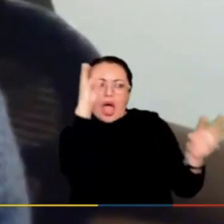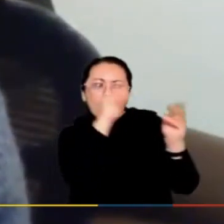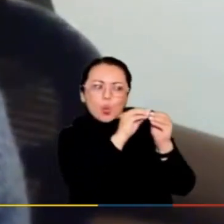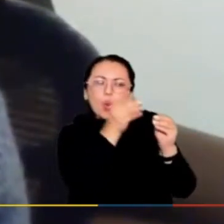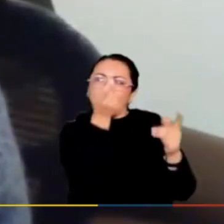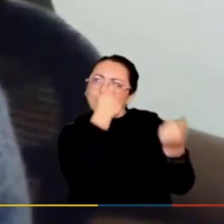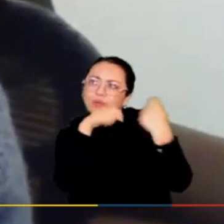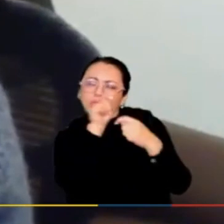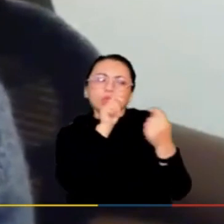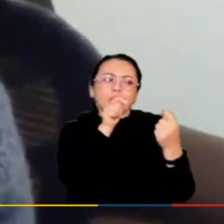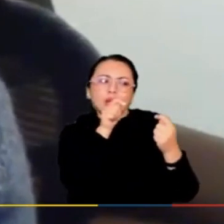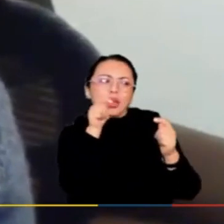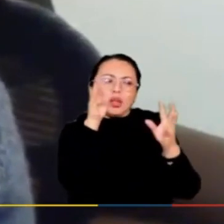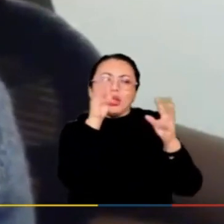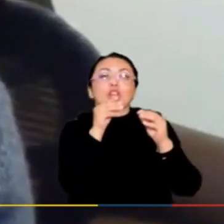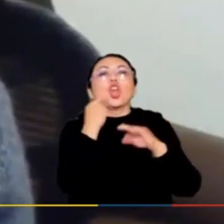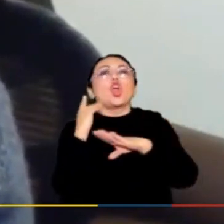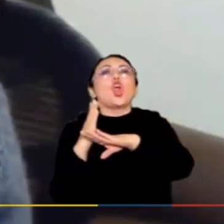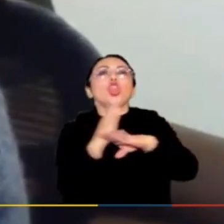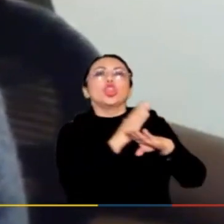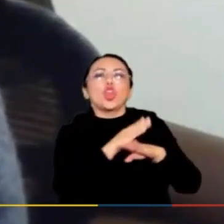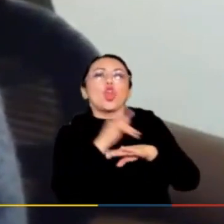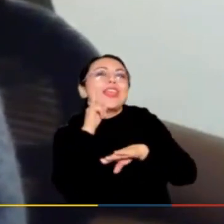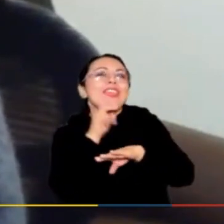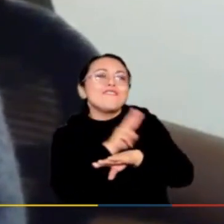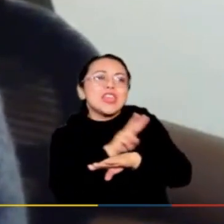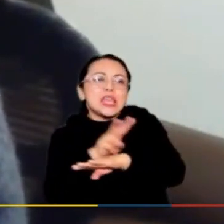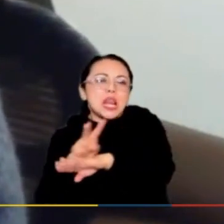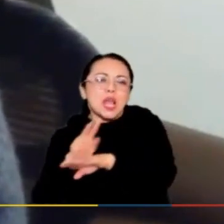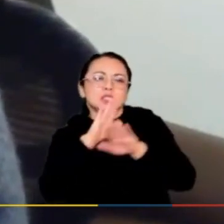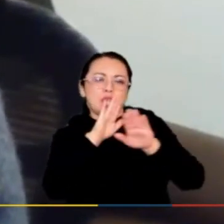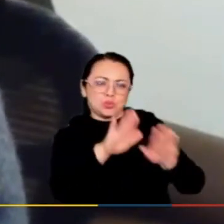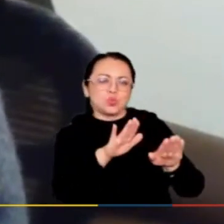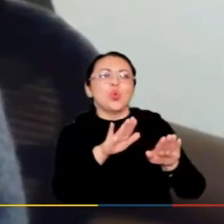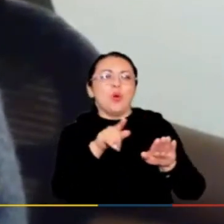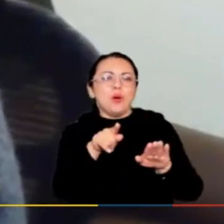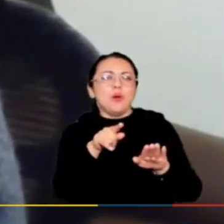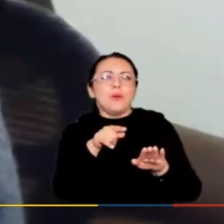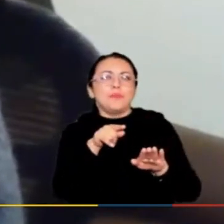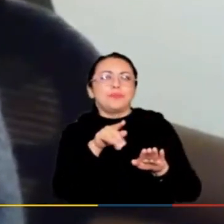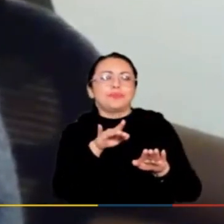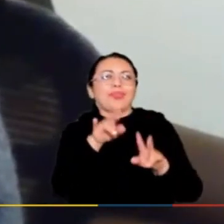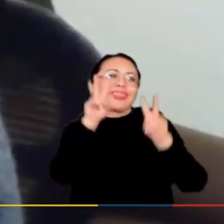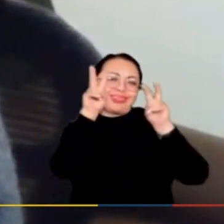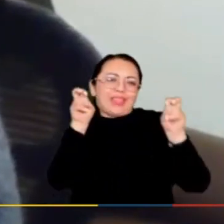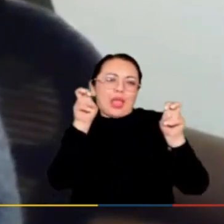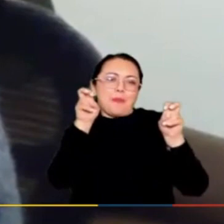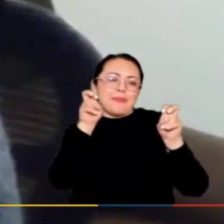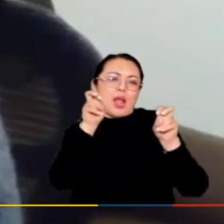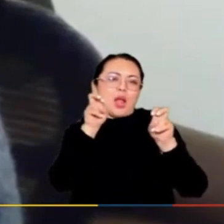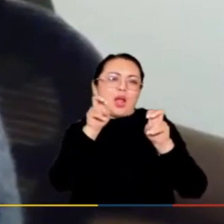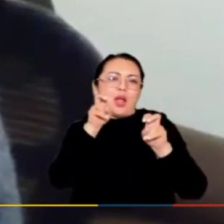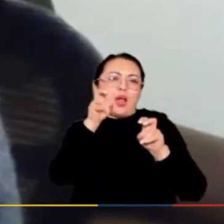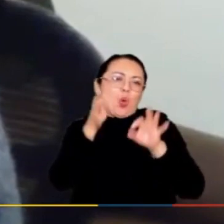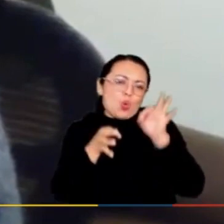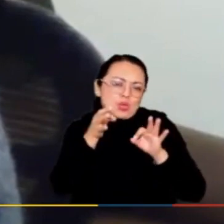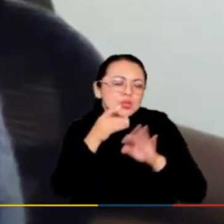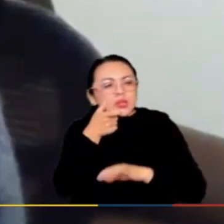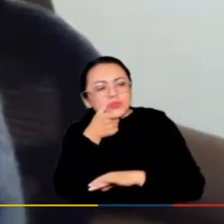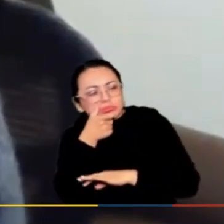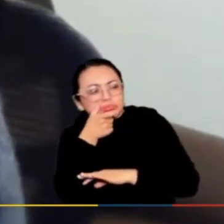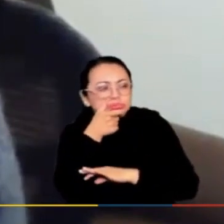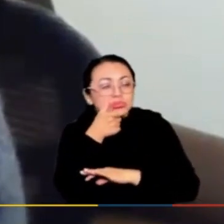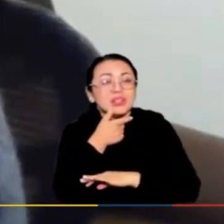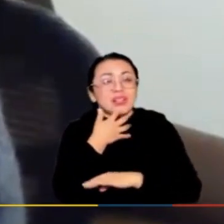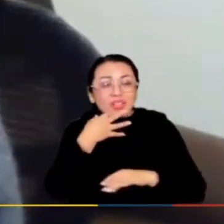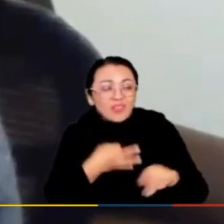las entidades de control y vigilancia o las autoridades de penales pudieran identificar si la